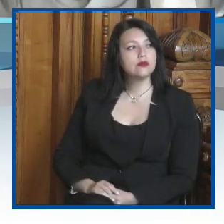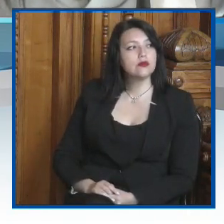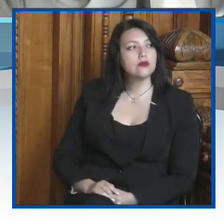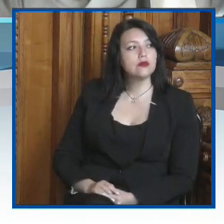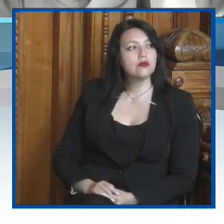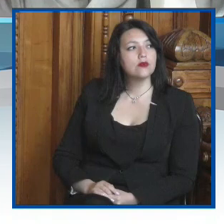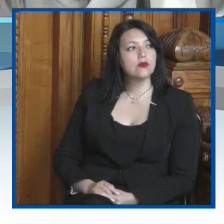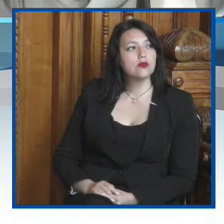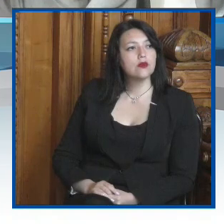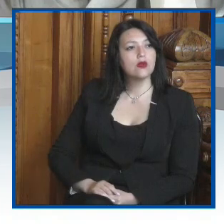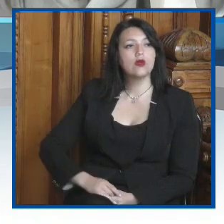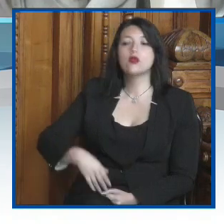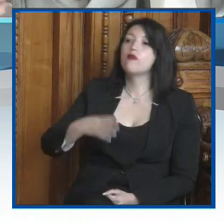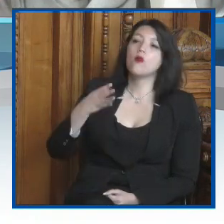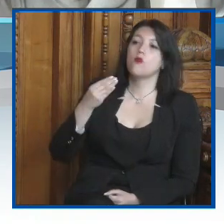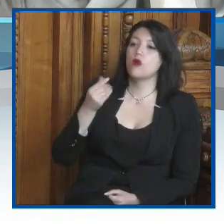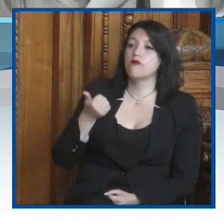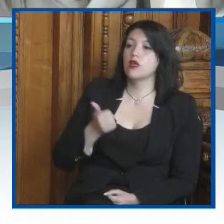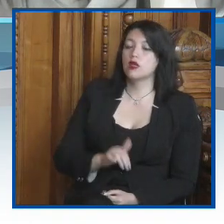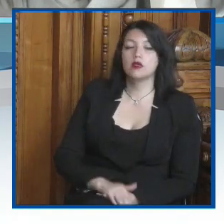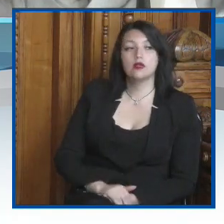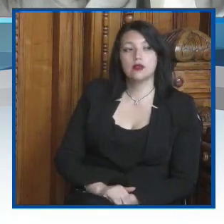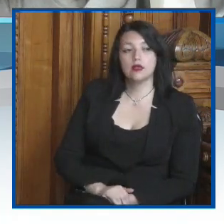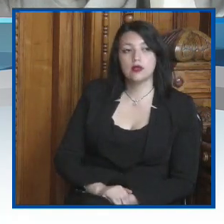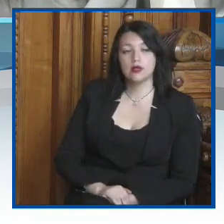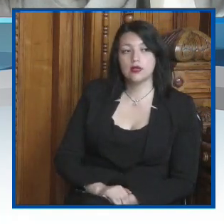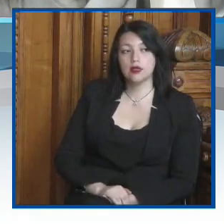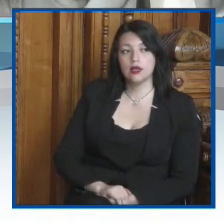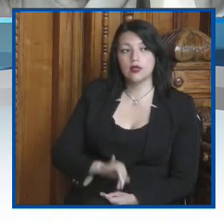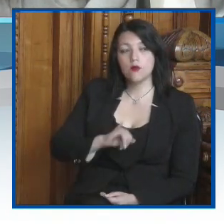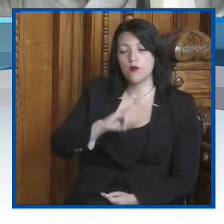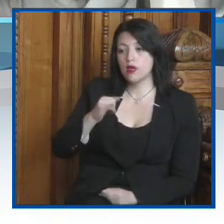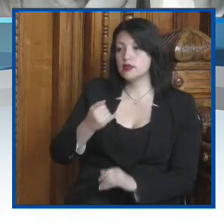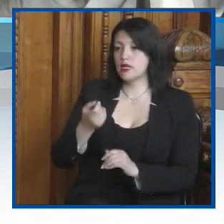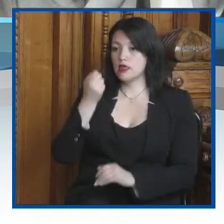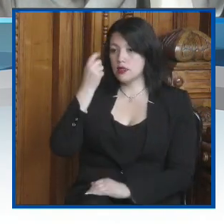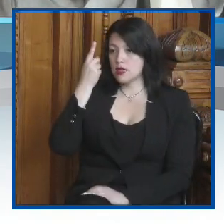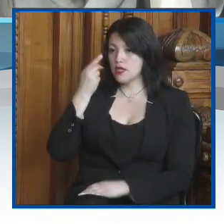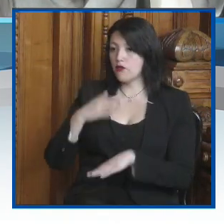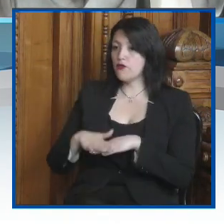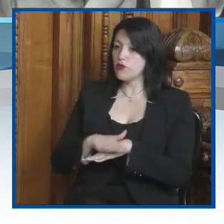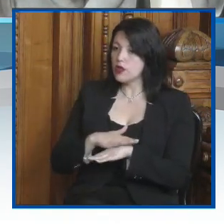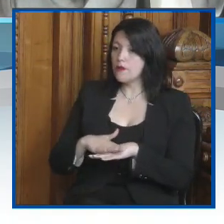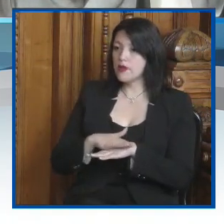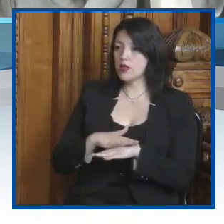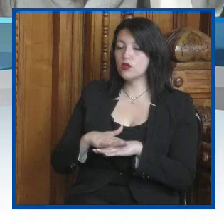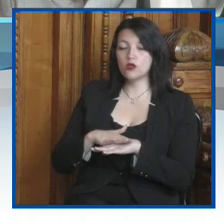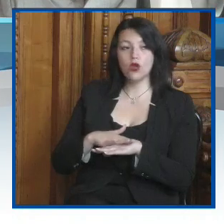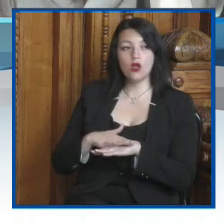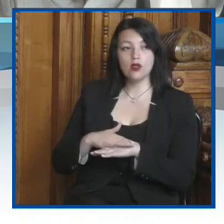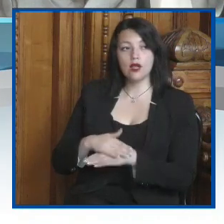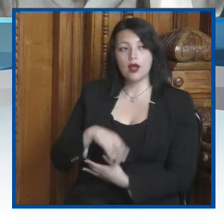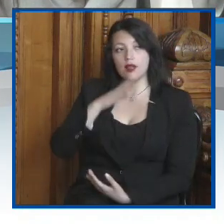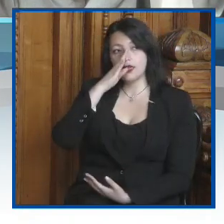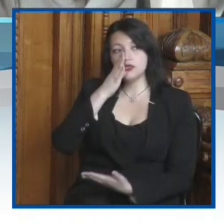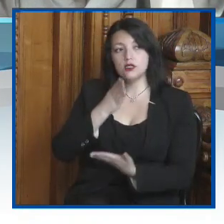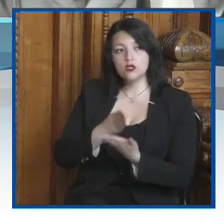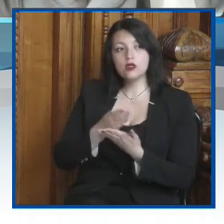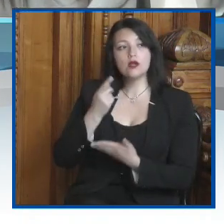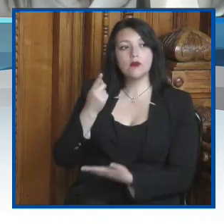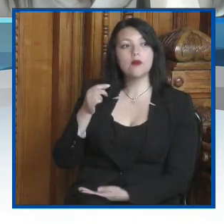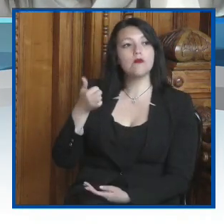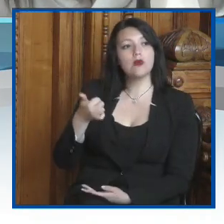nos da súper bien. Después, si entendió los fundamentos de la decisión de la jueza, por ejemplo, también nos da